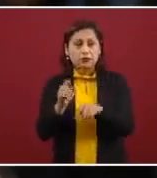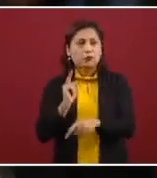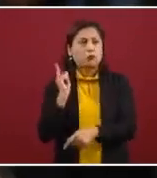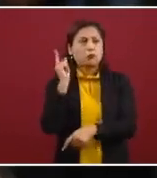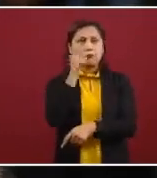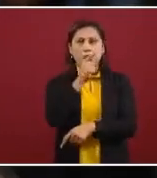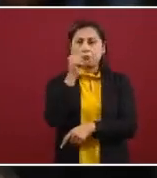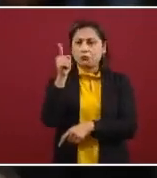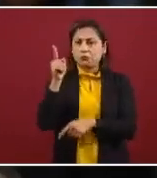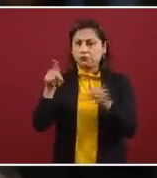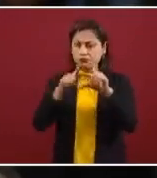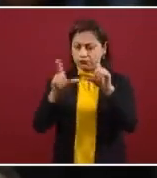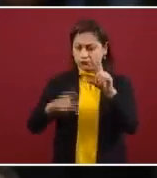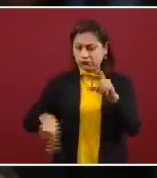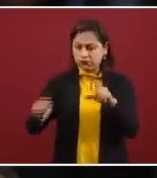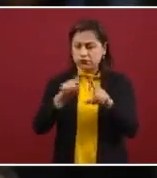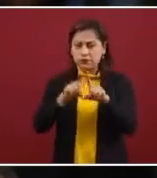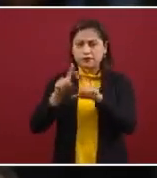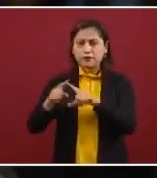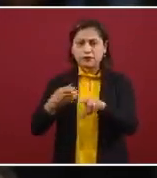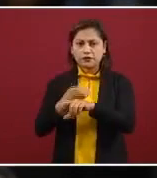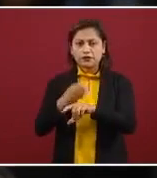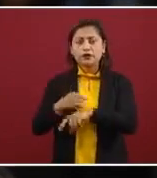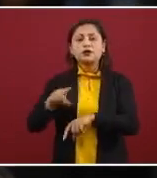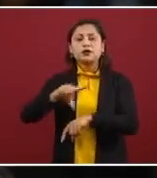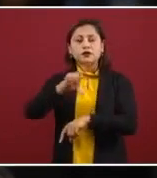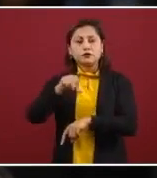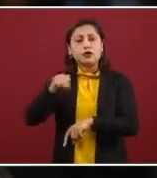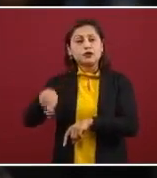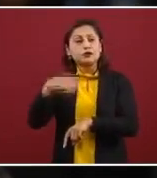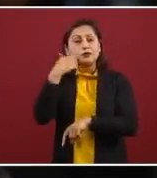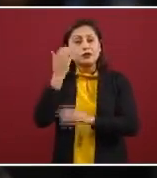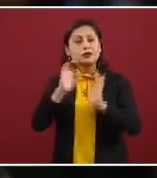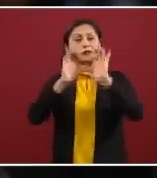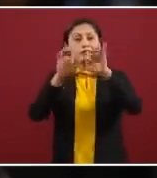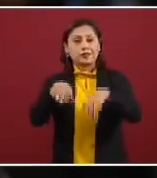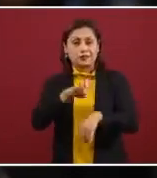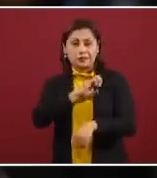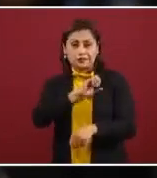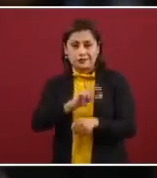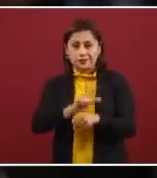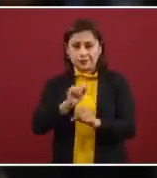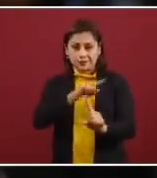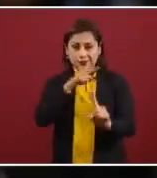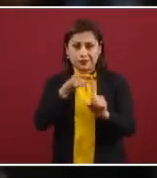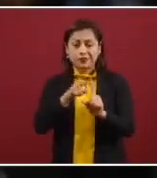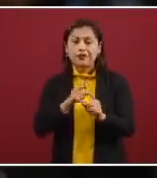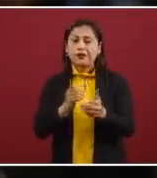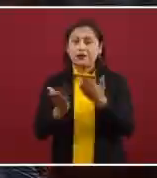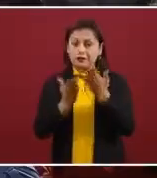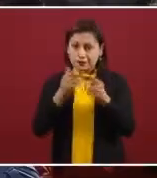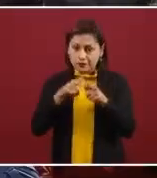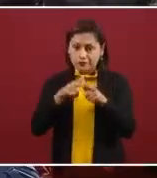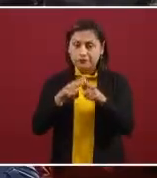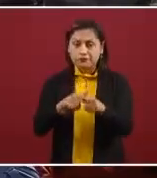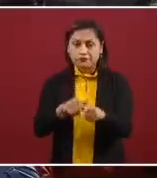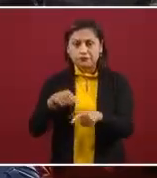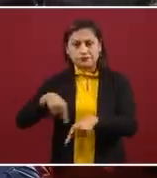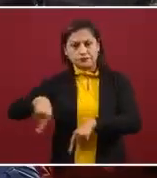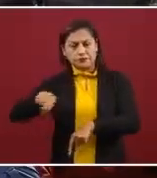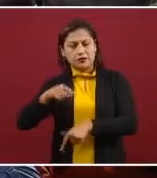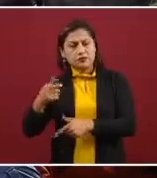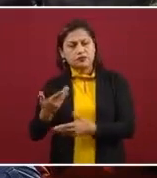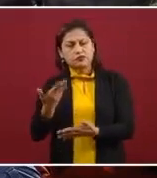su pase a la especialidad. ¿Estarían ustedes dispuestos a esto? Ellos proponen que no